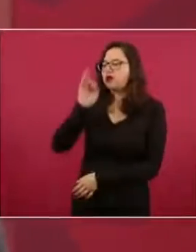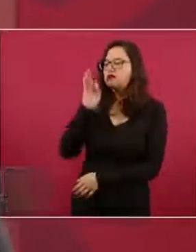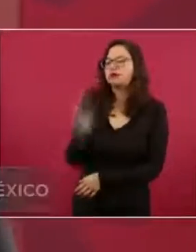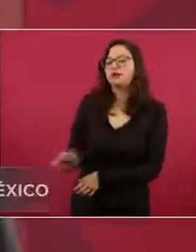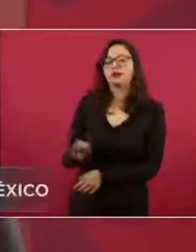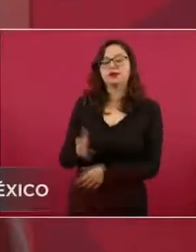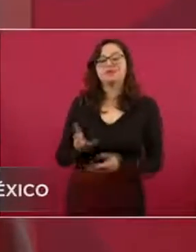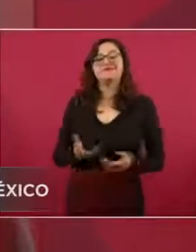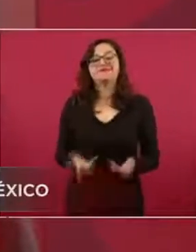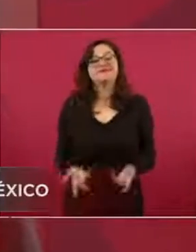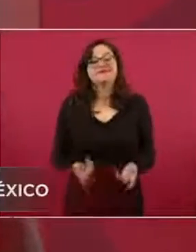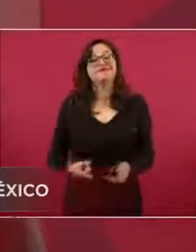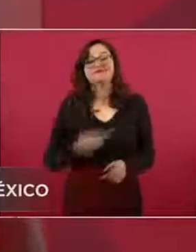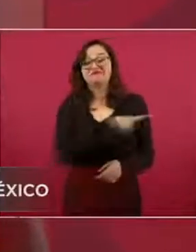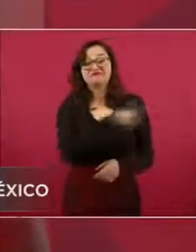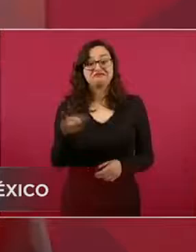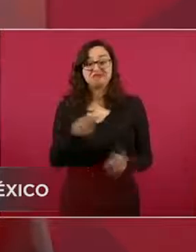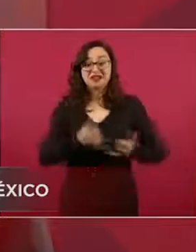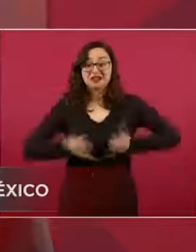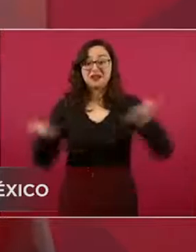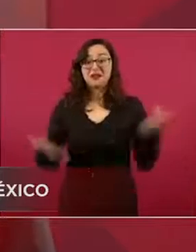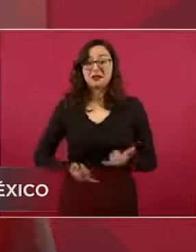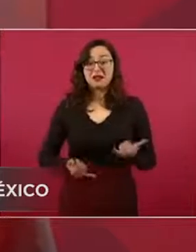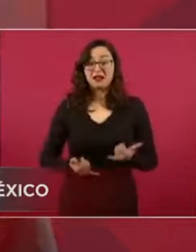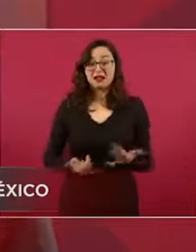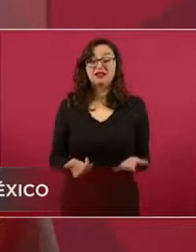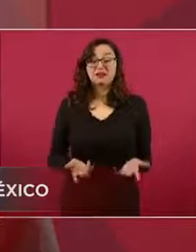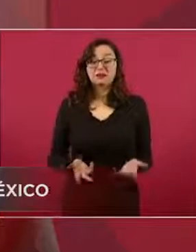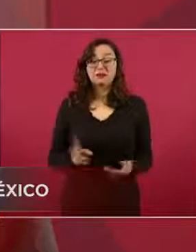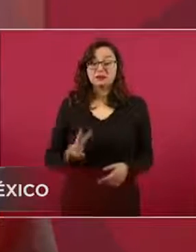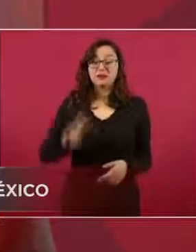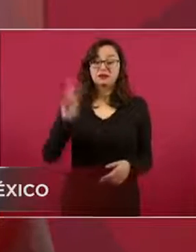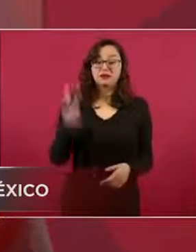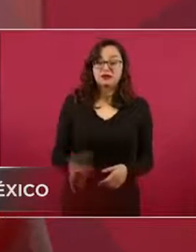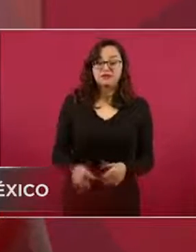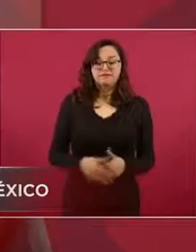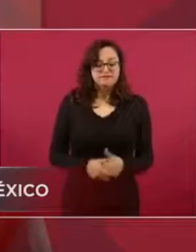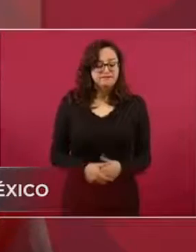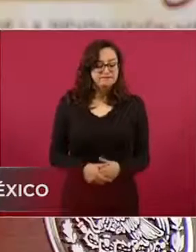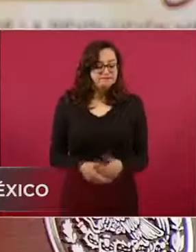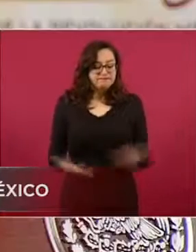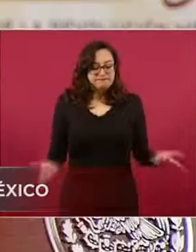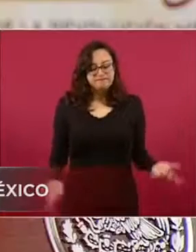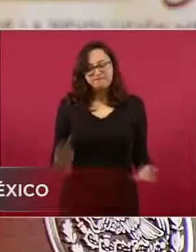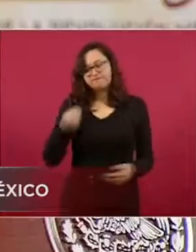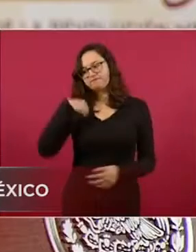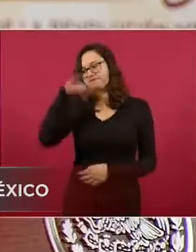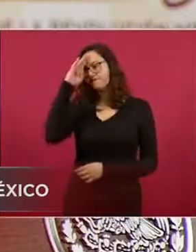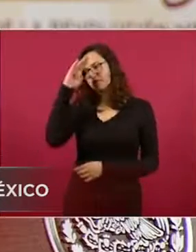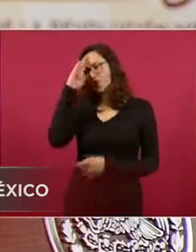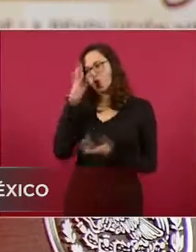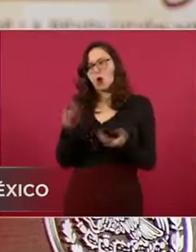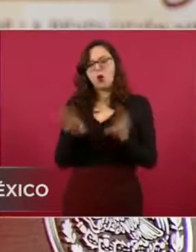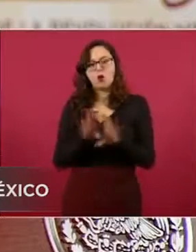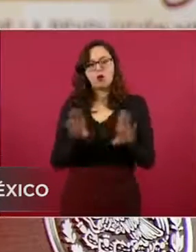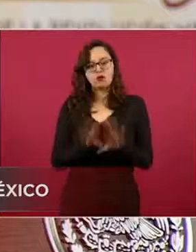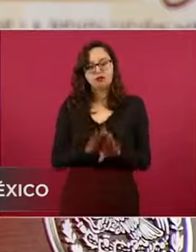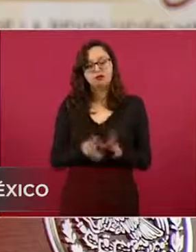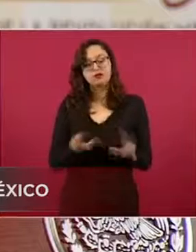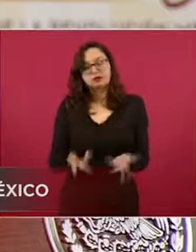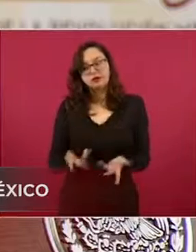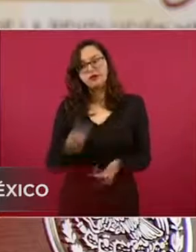Vamos a buscar la forma de presentar una iniciativa de